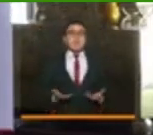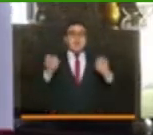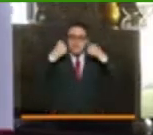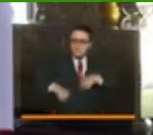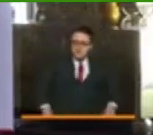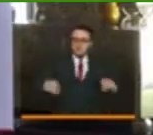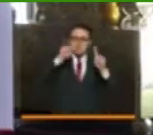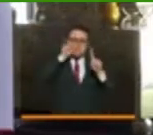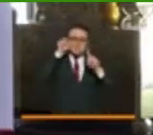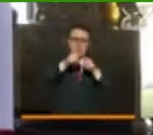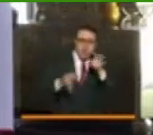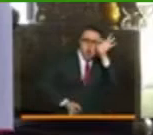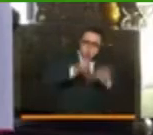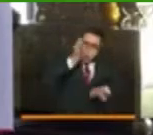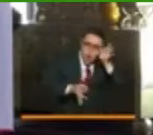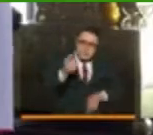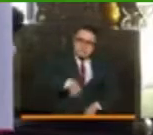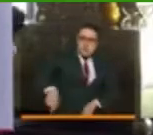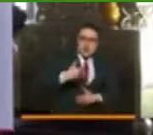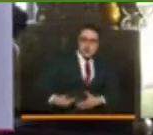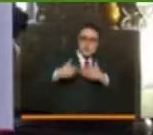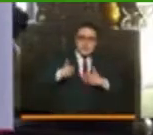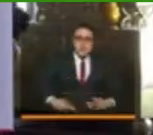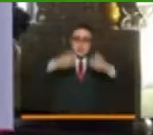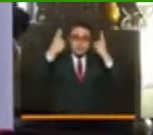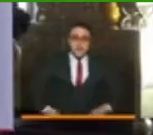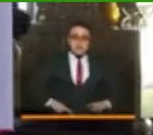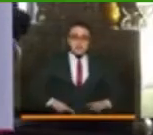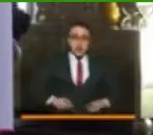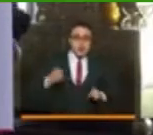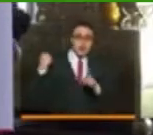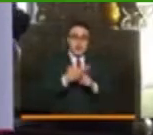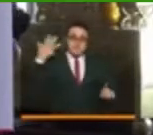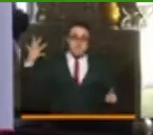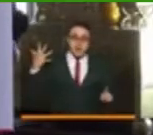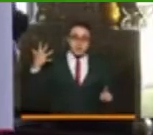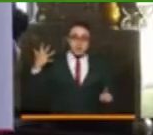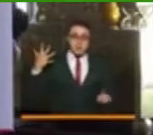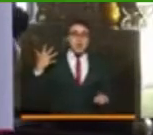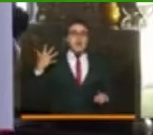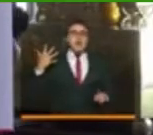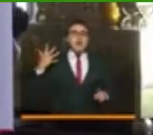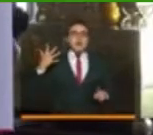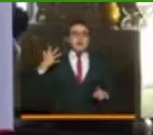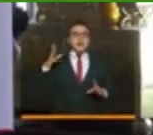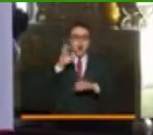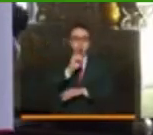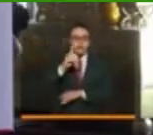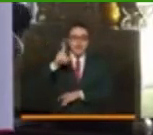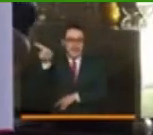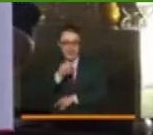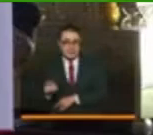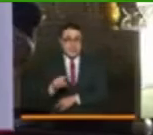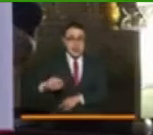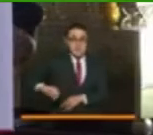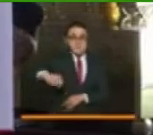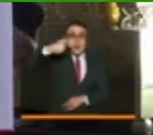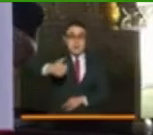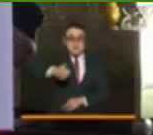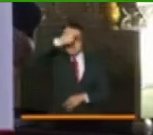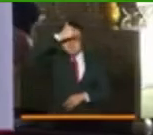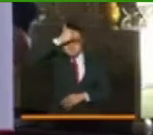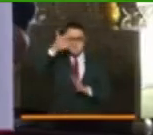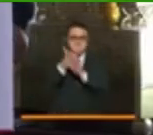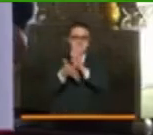aquellos ODS catalizadores con capacidad de impactar, ODS de primera línea, como les llamo